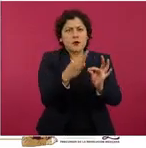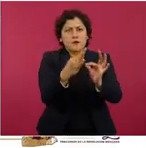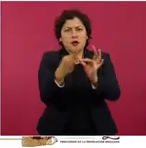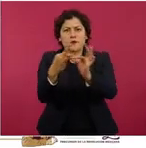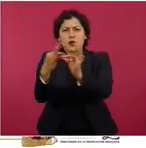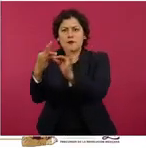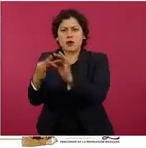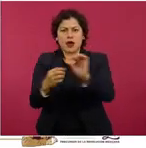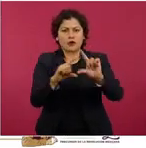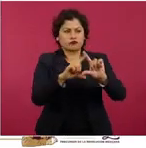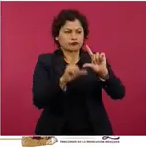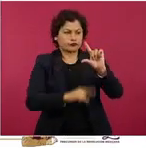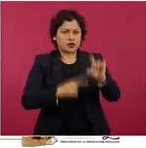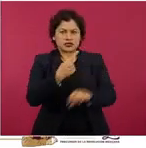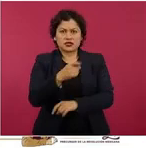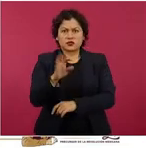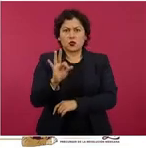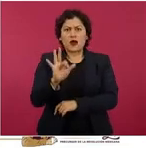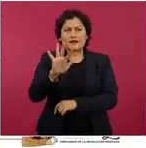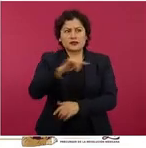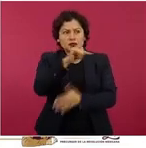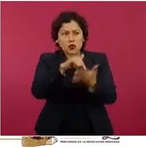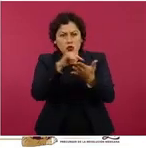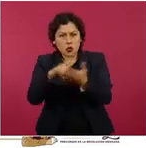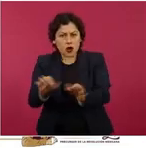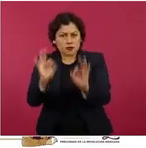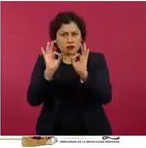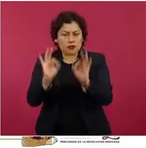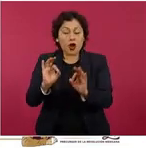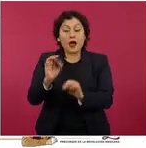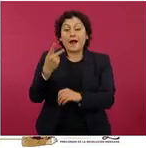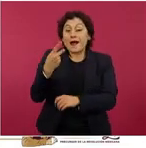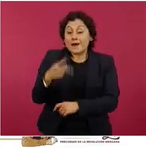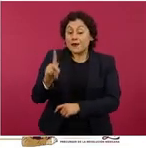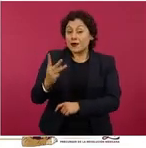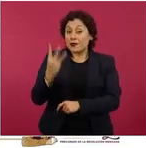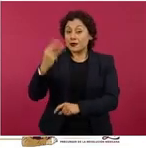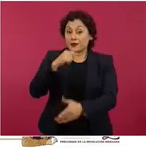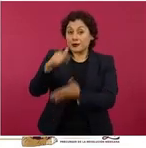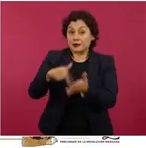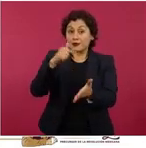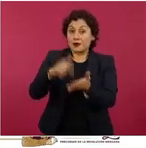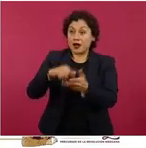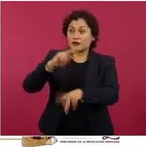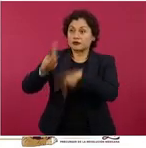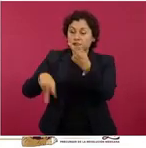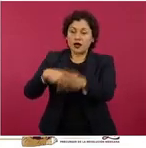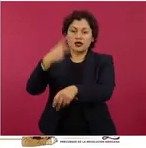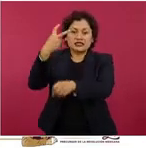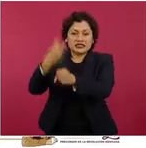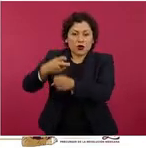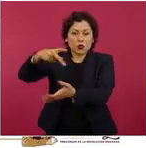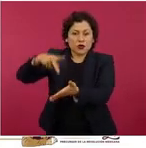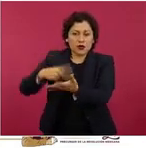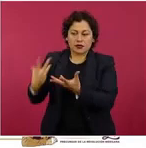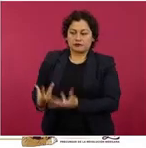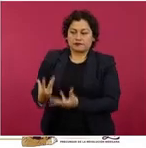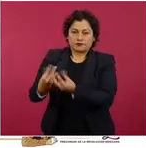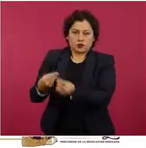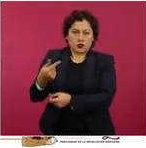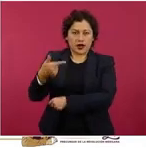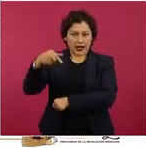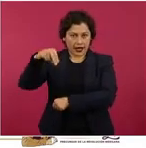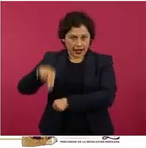145 regiones, hubo 3 gaseras que visitamos en segunda ocasión, ya en compañía de la Guardia